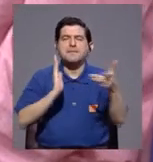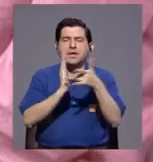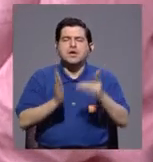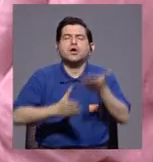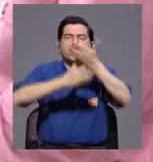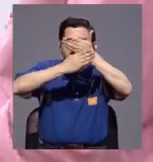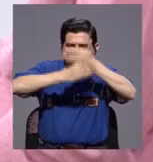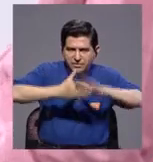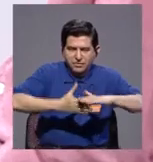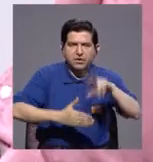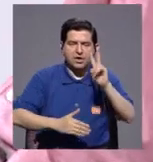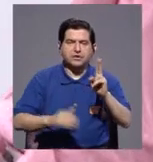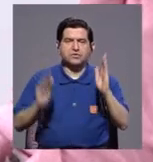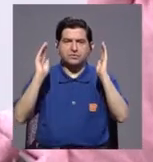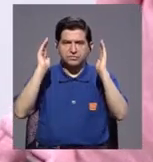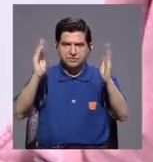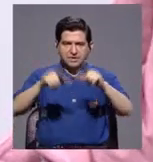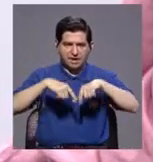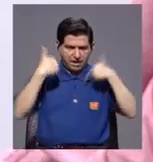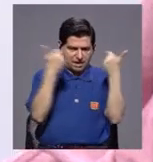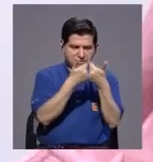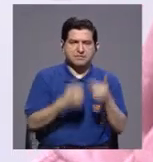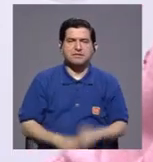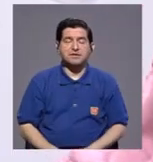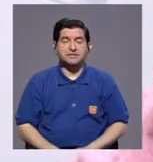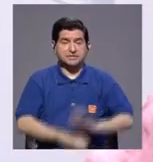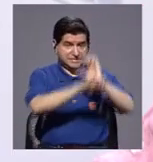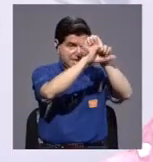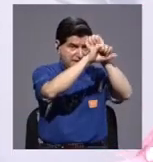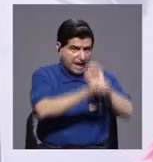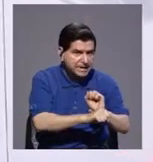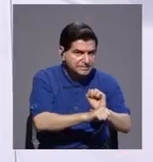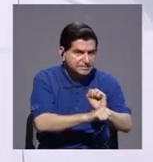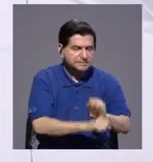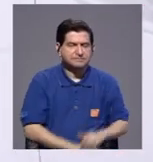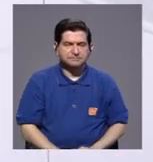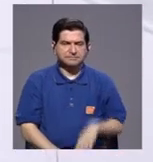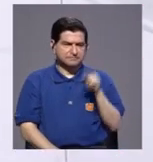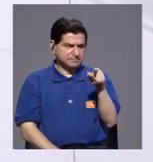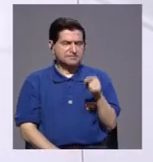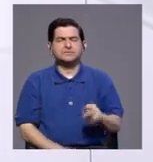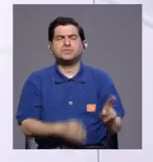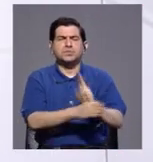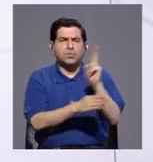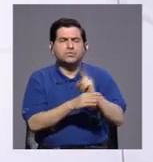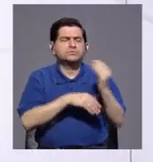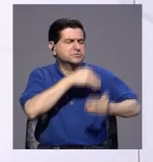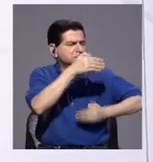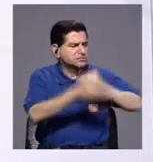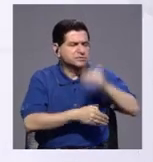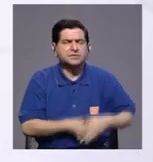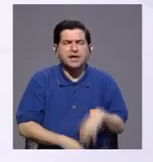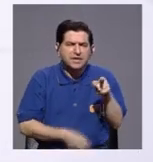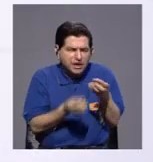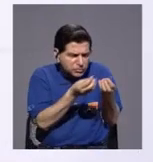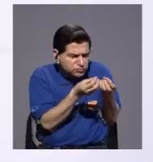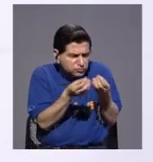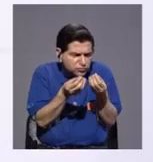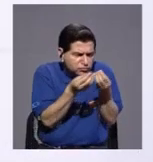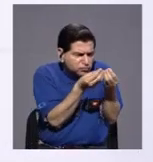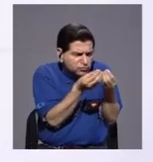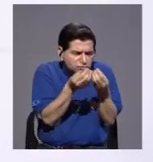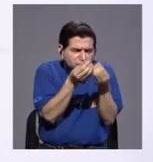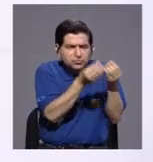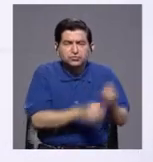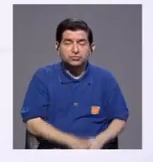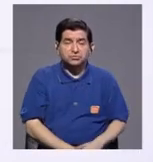dividir en dos grandes grupos la biotecnología clásica en donde se utilizaban procesos de fermentación que el